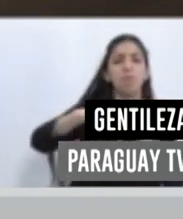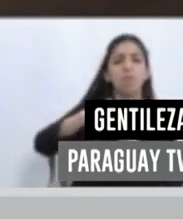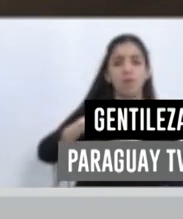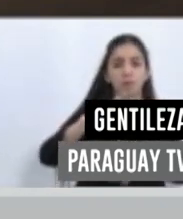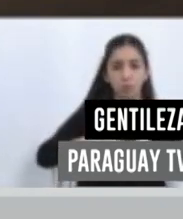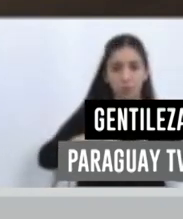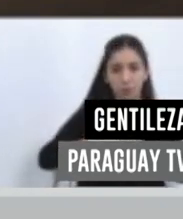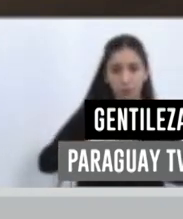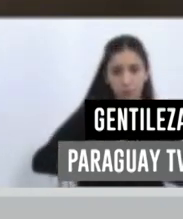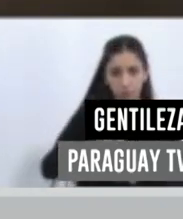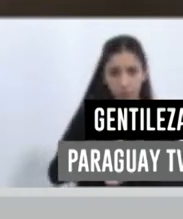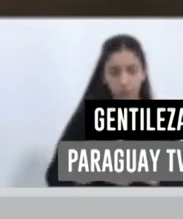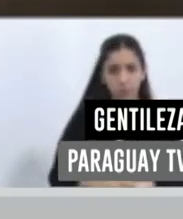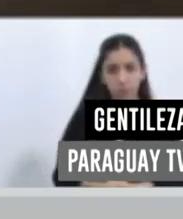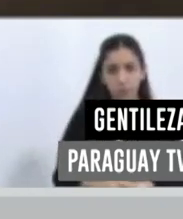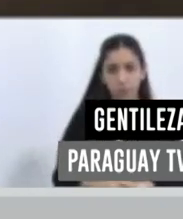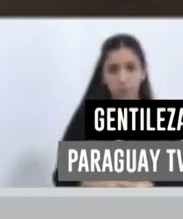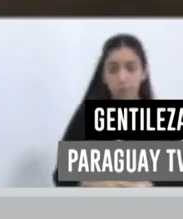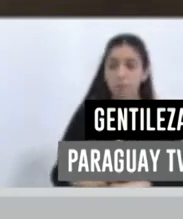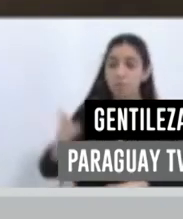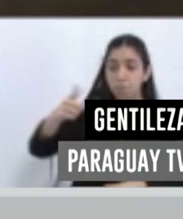al pueblo paraguayo,